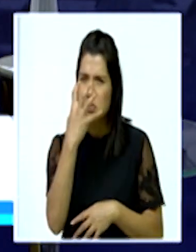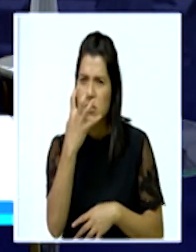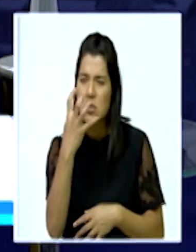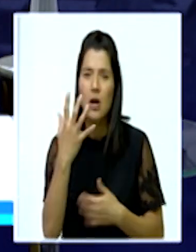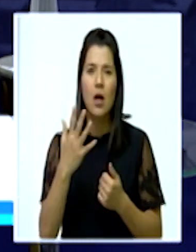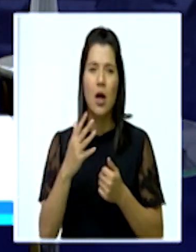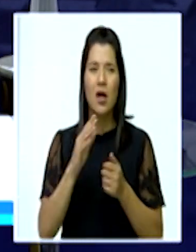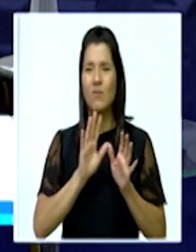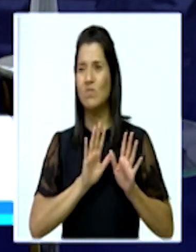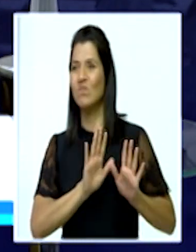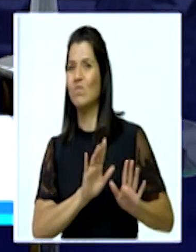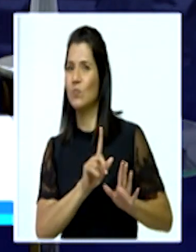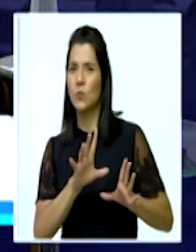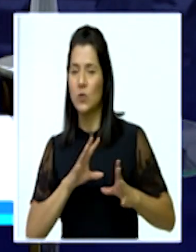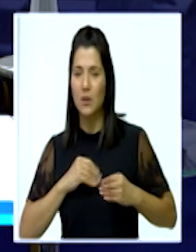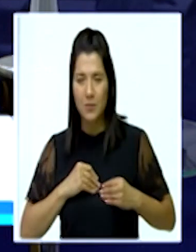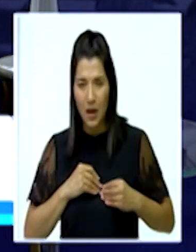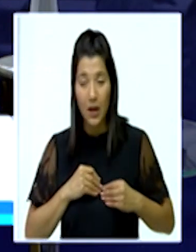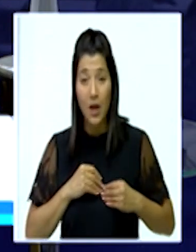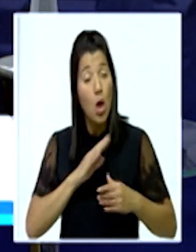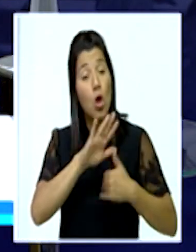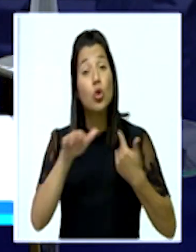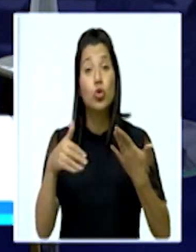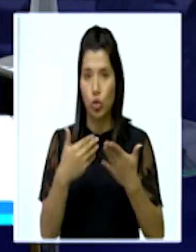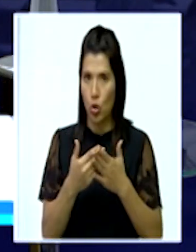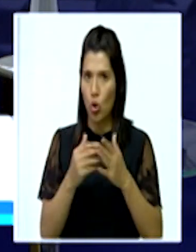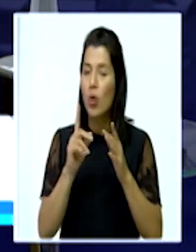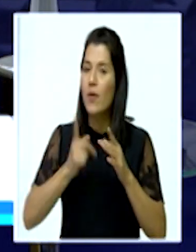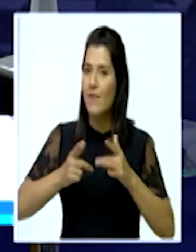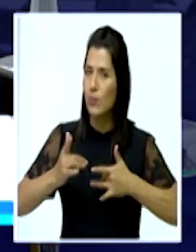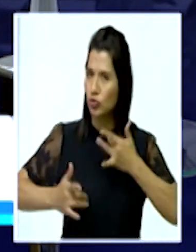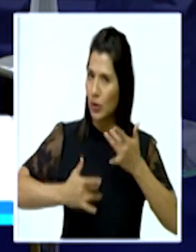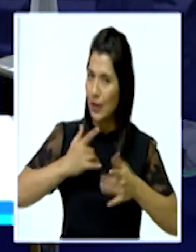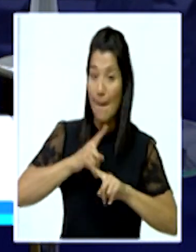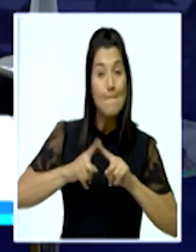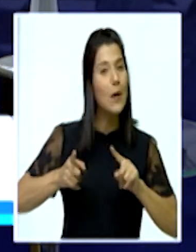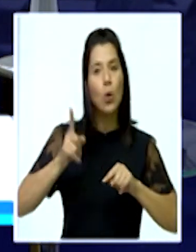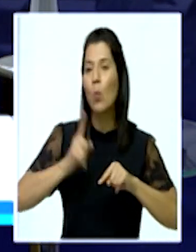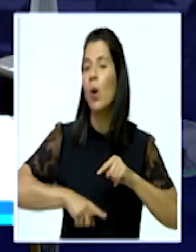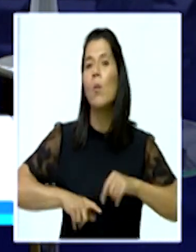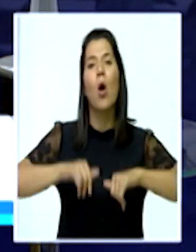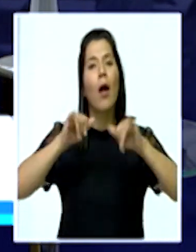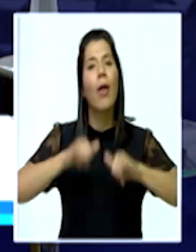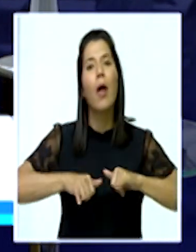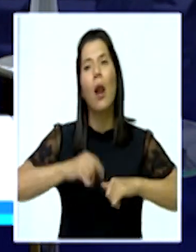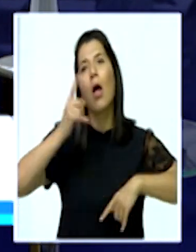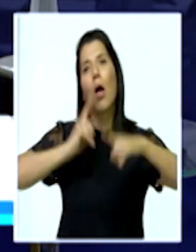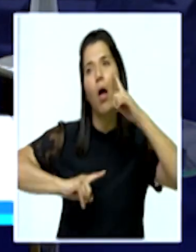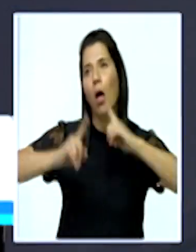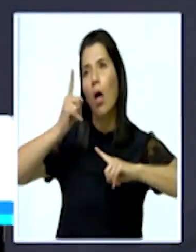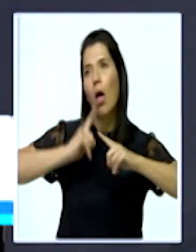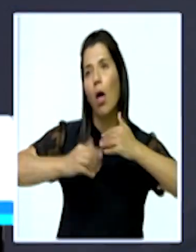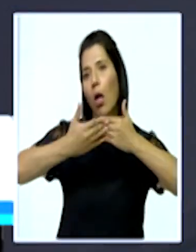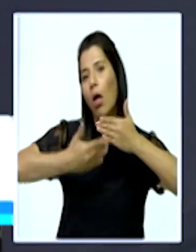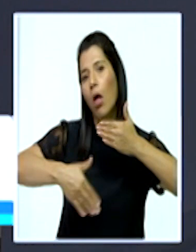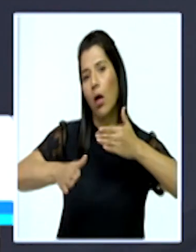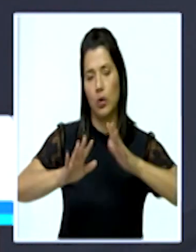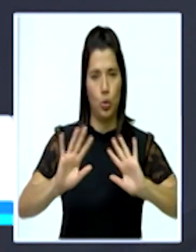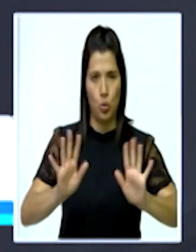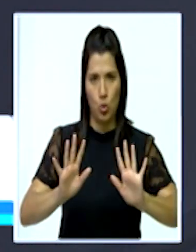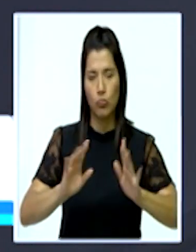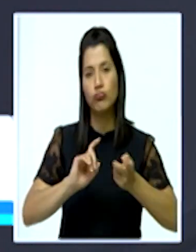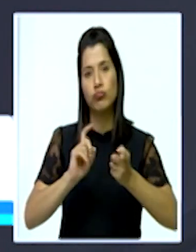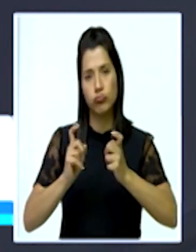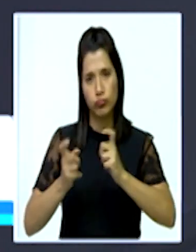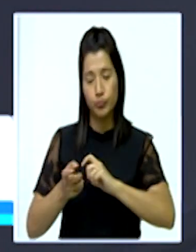la negación, todo se vale, pero no podemos quedarnos en ninguna para toda la vida. María Esther, vamos a recordar antes de continuar con